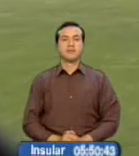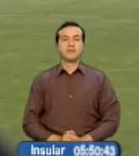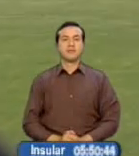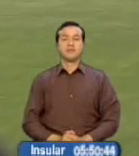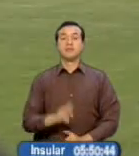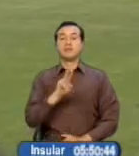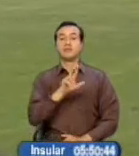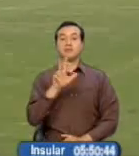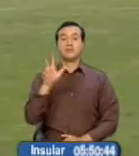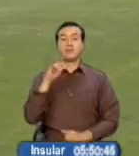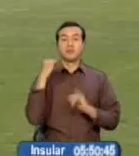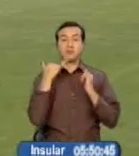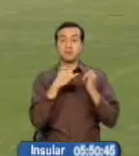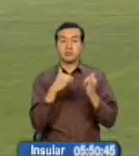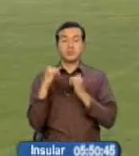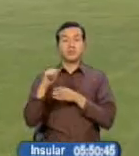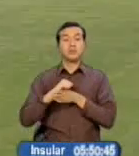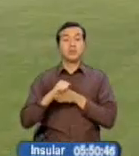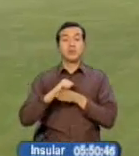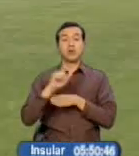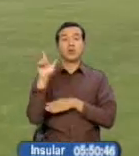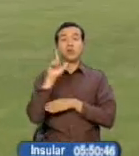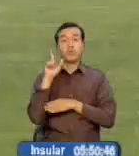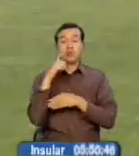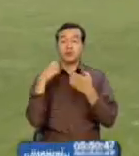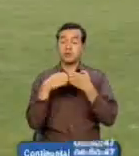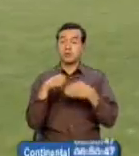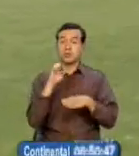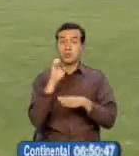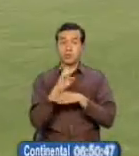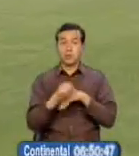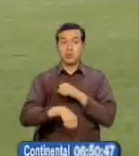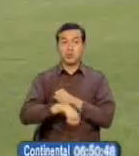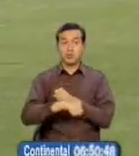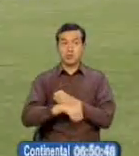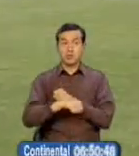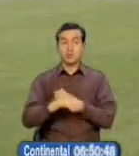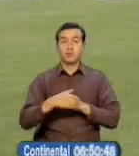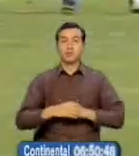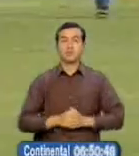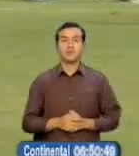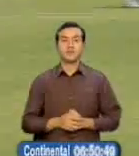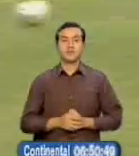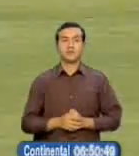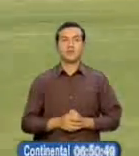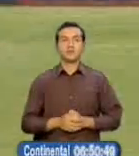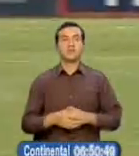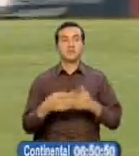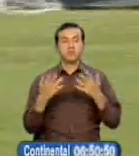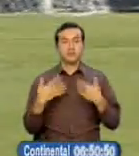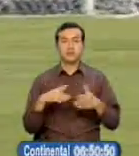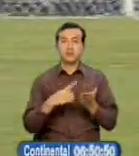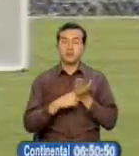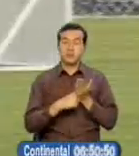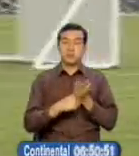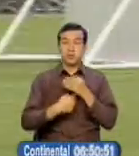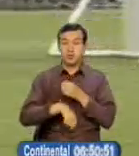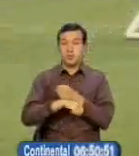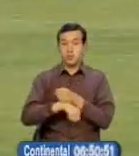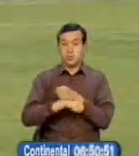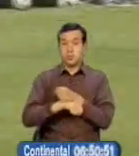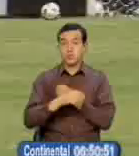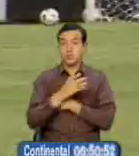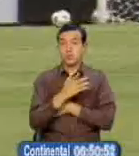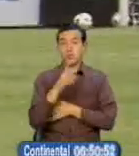Con 23 jugadores entrenó este lunes la selección ecuatoriana de fútbol en la Casa Tricolor. Después de la reunión de los futbolistas del medio